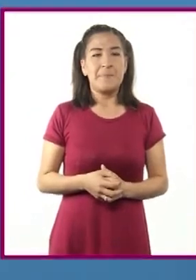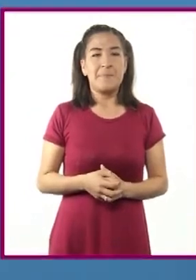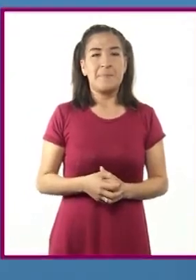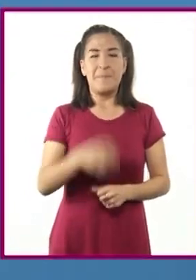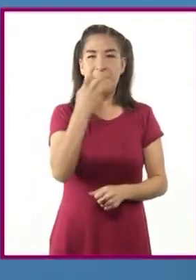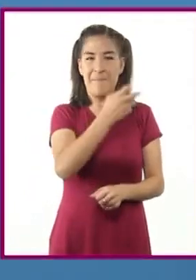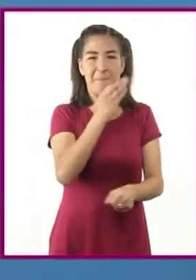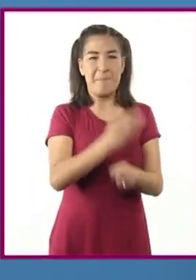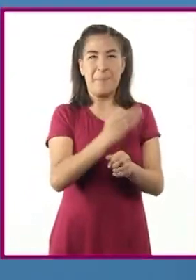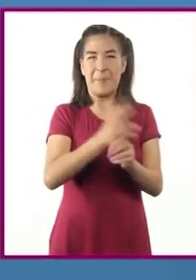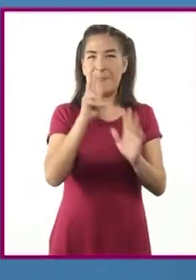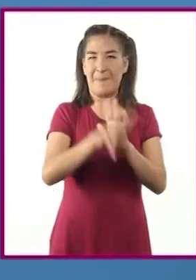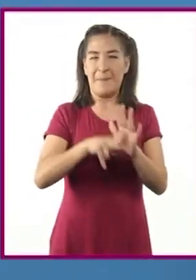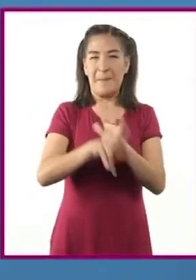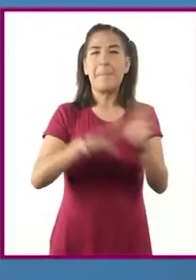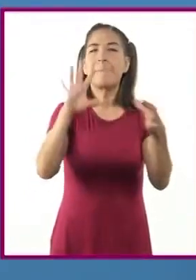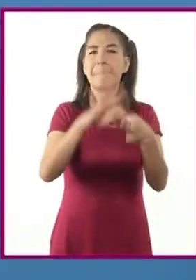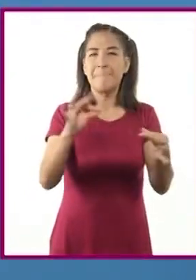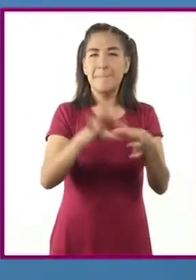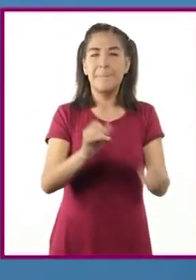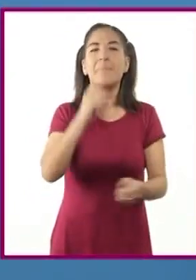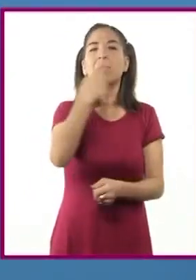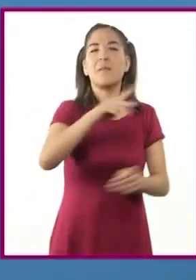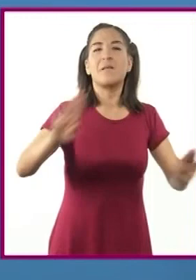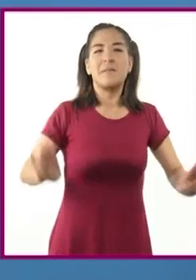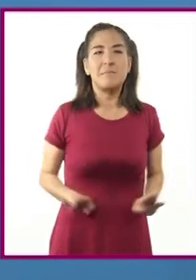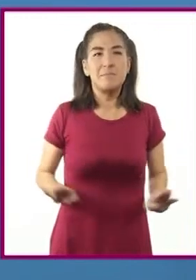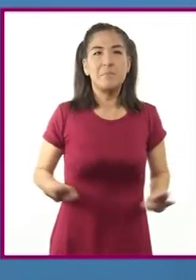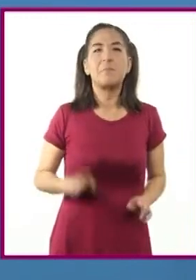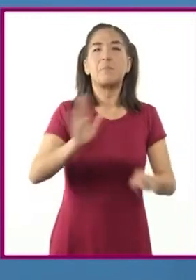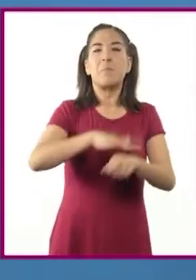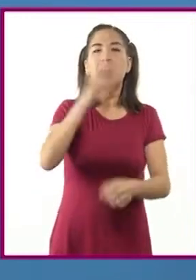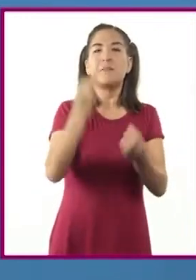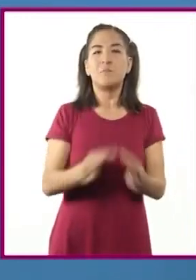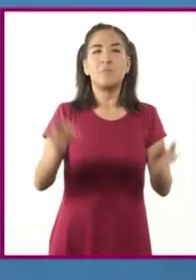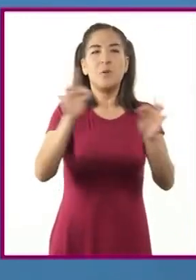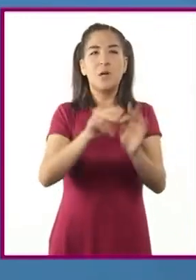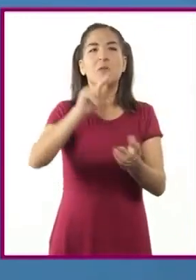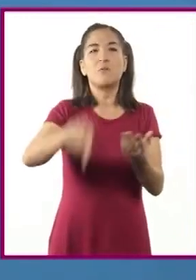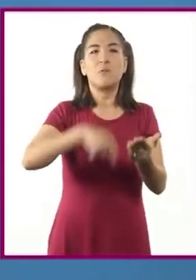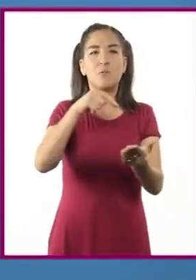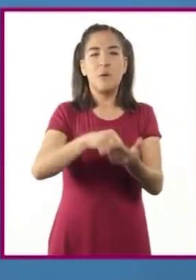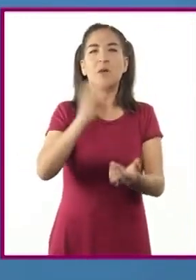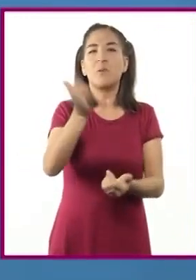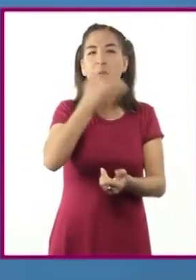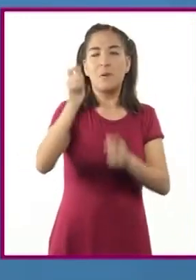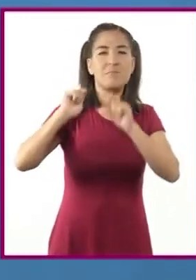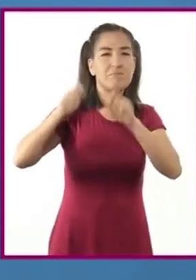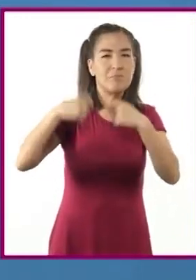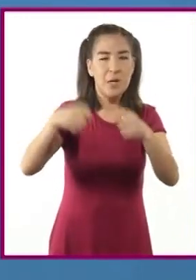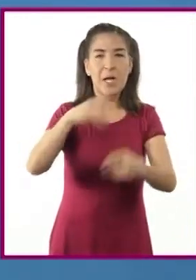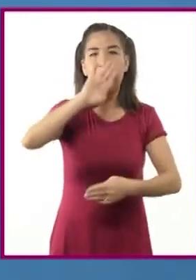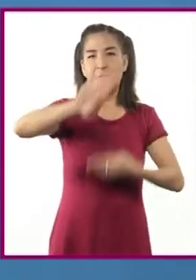En el video anterior se explican las características más importantes de los espacios rurales en el mundo.